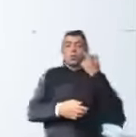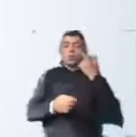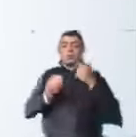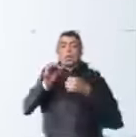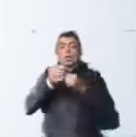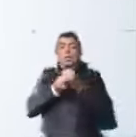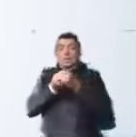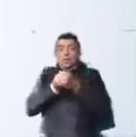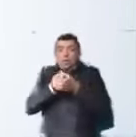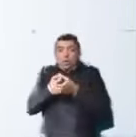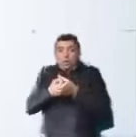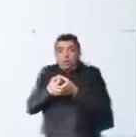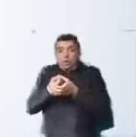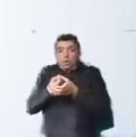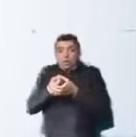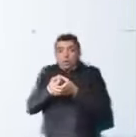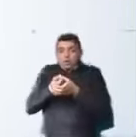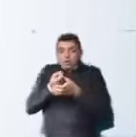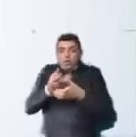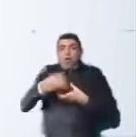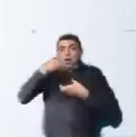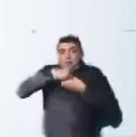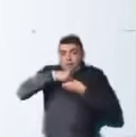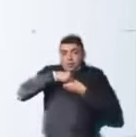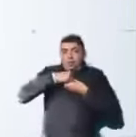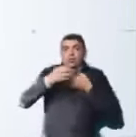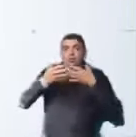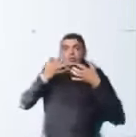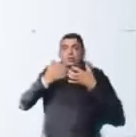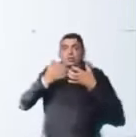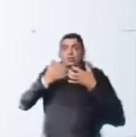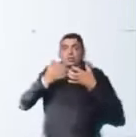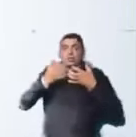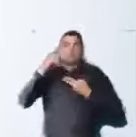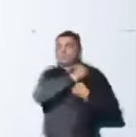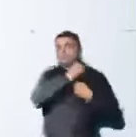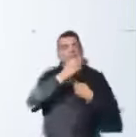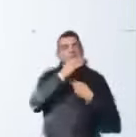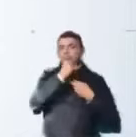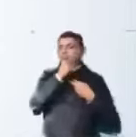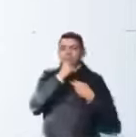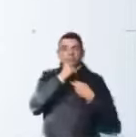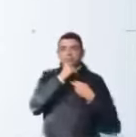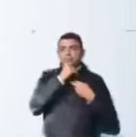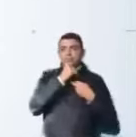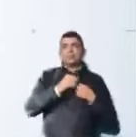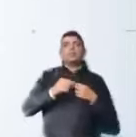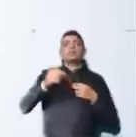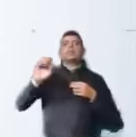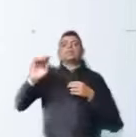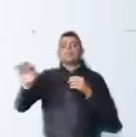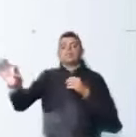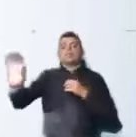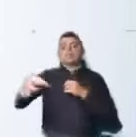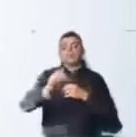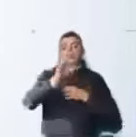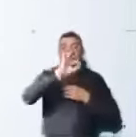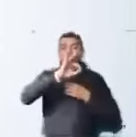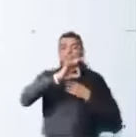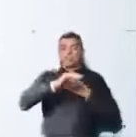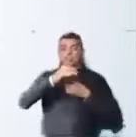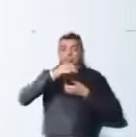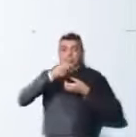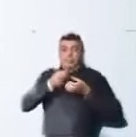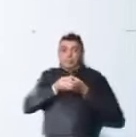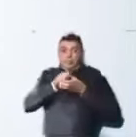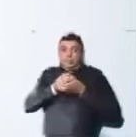inmune no puede reconocerlo. Digamos que el sistema inmune no va a saber que ese virus está dentro de la célula y no sabe que la célula está